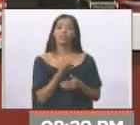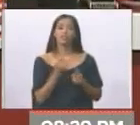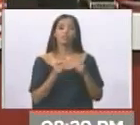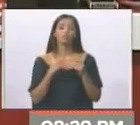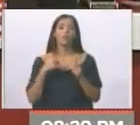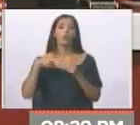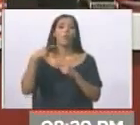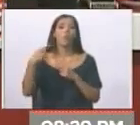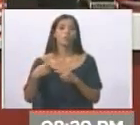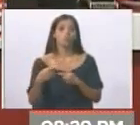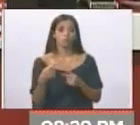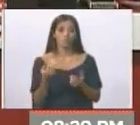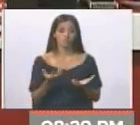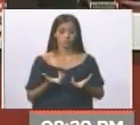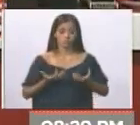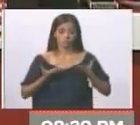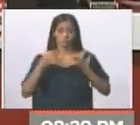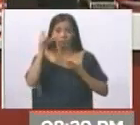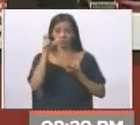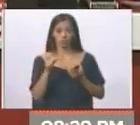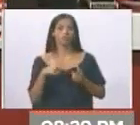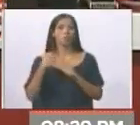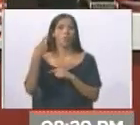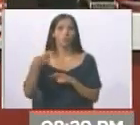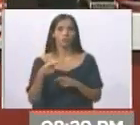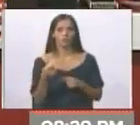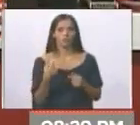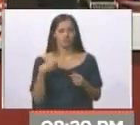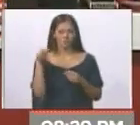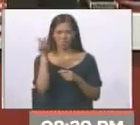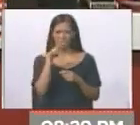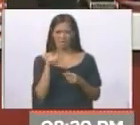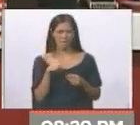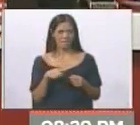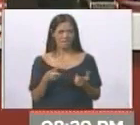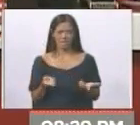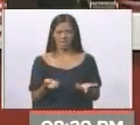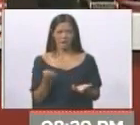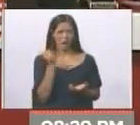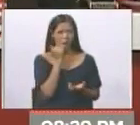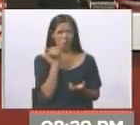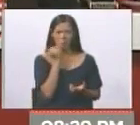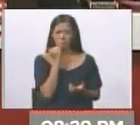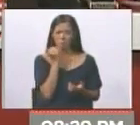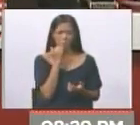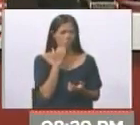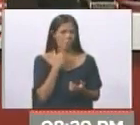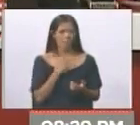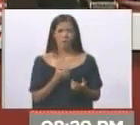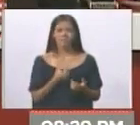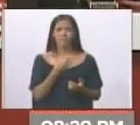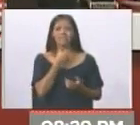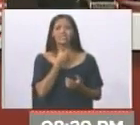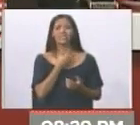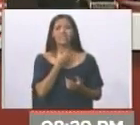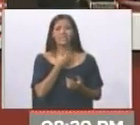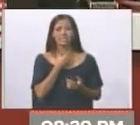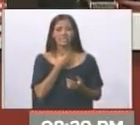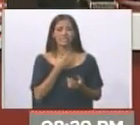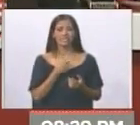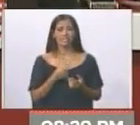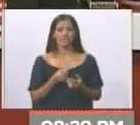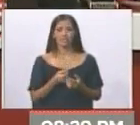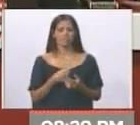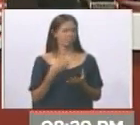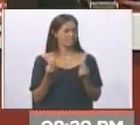Los que queman seres humanos son otros. Yo leía al irresponsable vagabundísimo de Baltasar Porras, Dios mío.